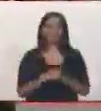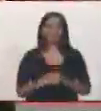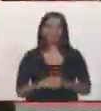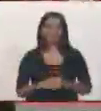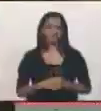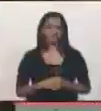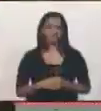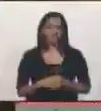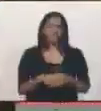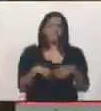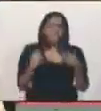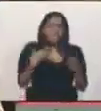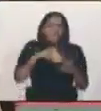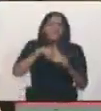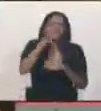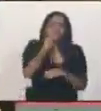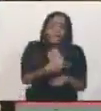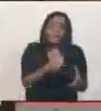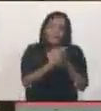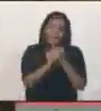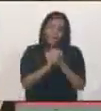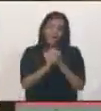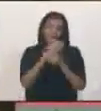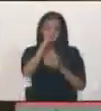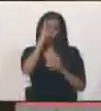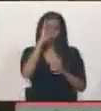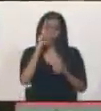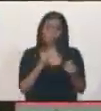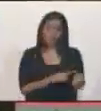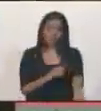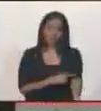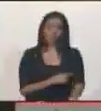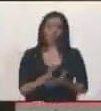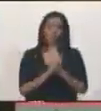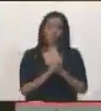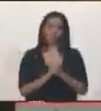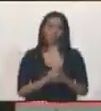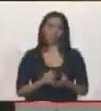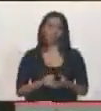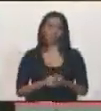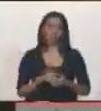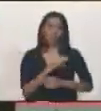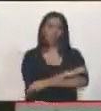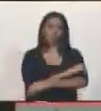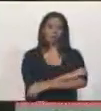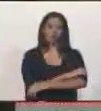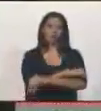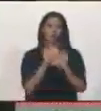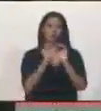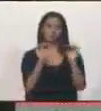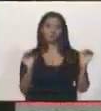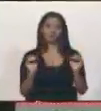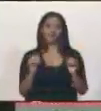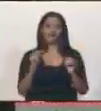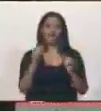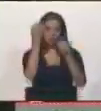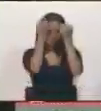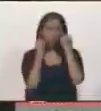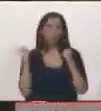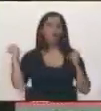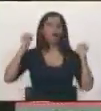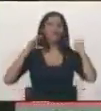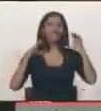Y mientras mañana, camarada Diosdado, hermano, amigo, la oposición llama a guarimba,